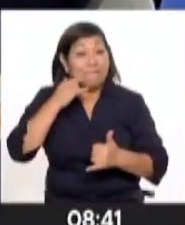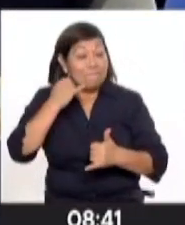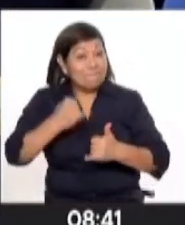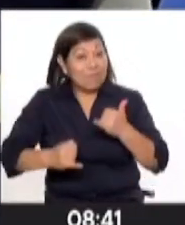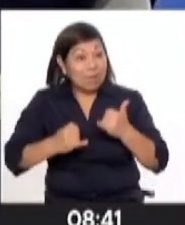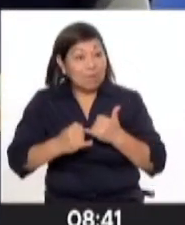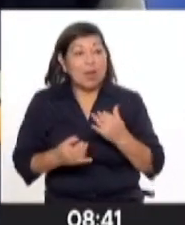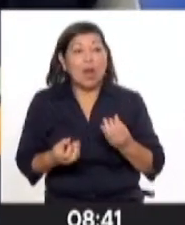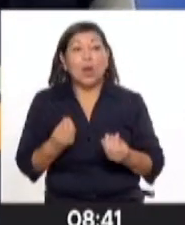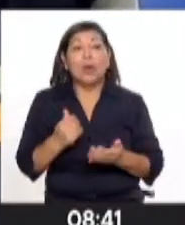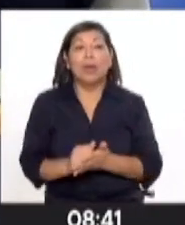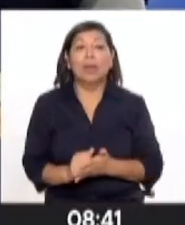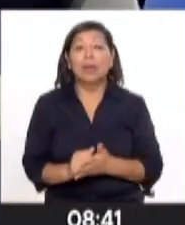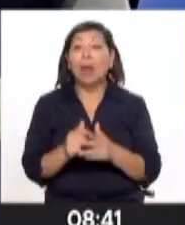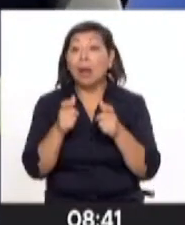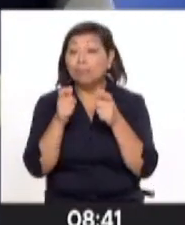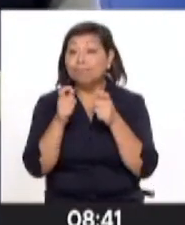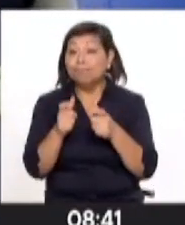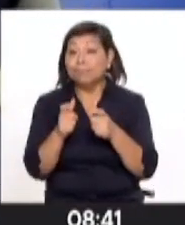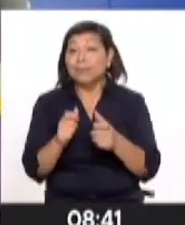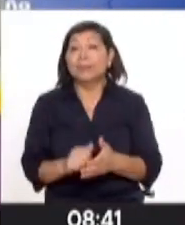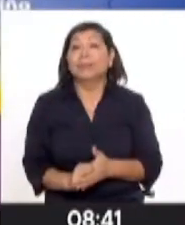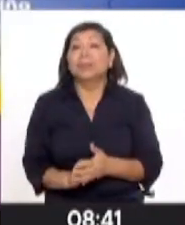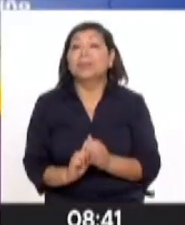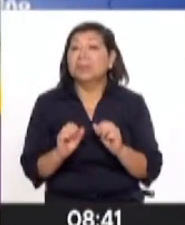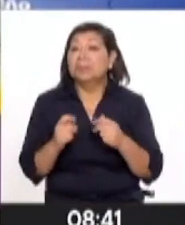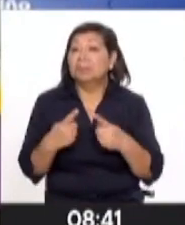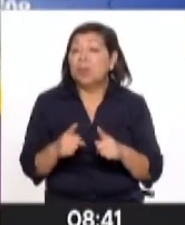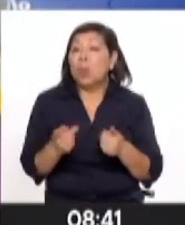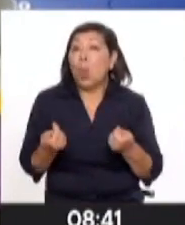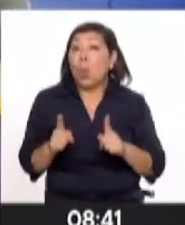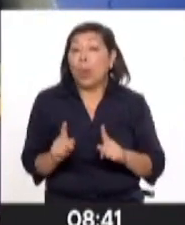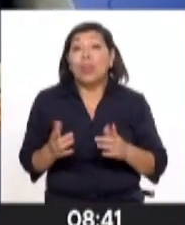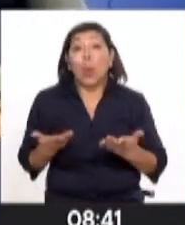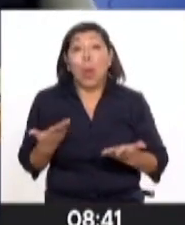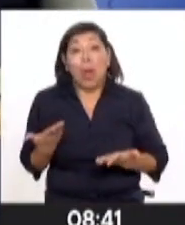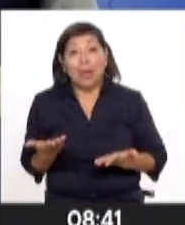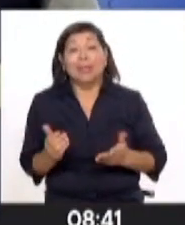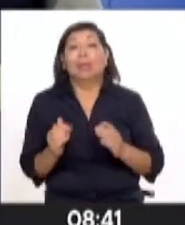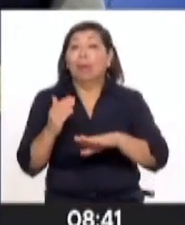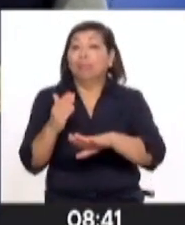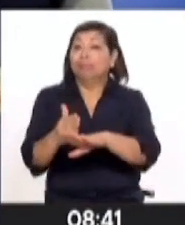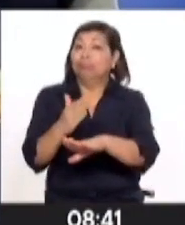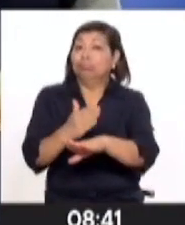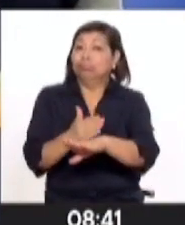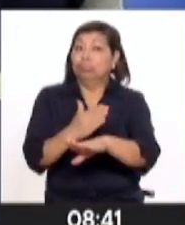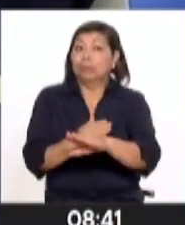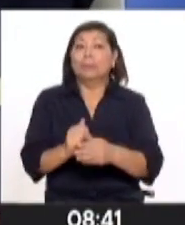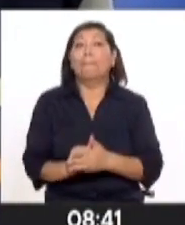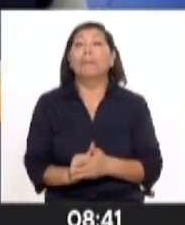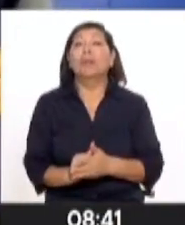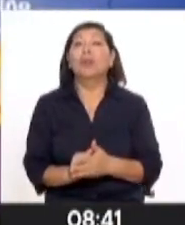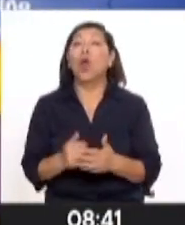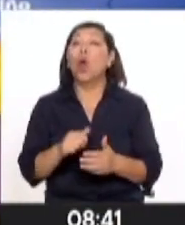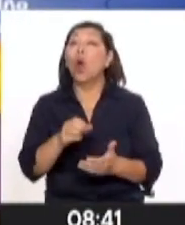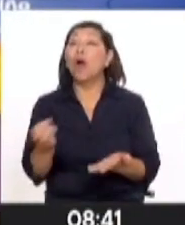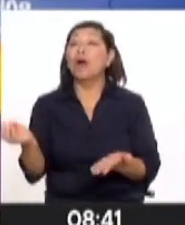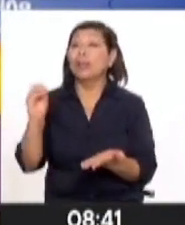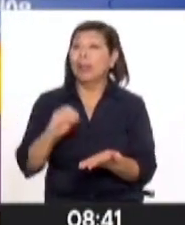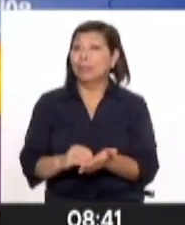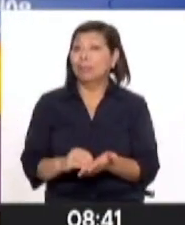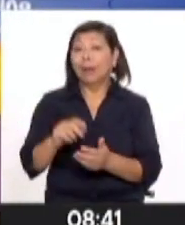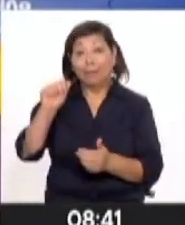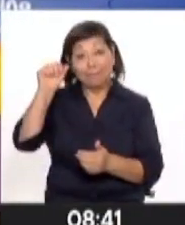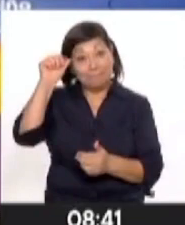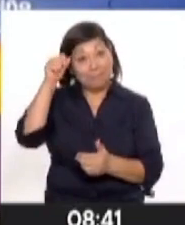Y las condiciones de vigilancia o el estado de vigilancia se emite cuando hay probabilidad de que se desarrolle un evento en el Niño. Entonces, otra vez,